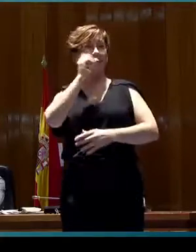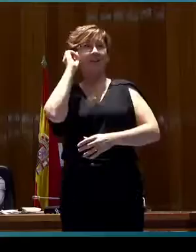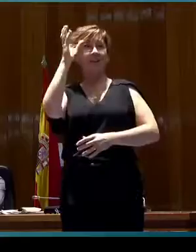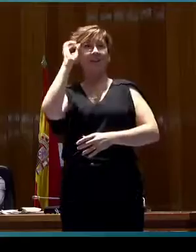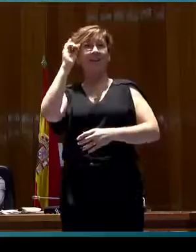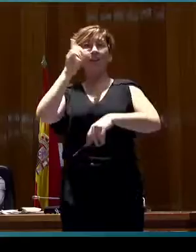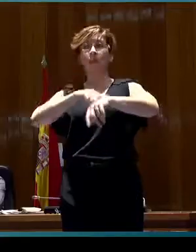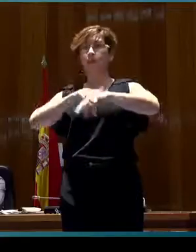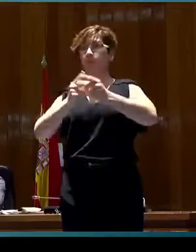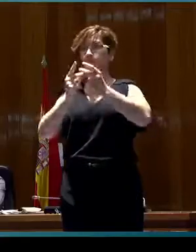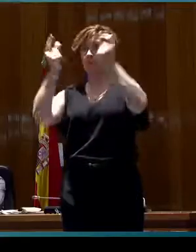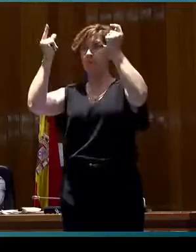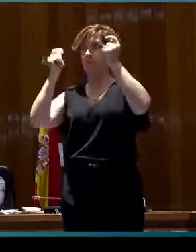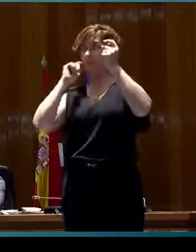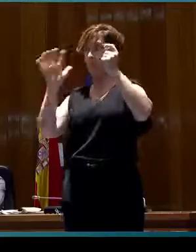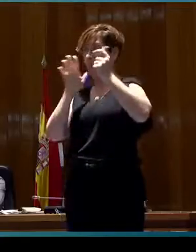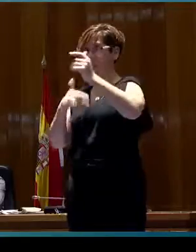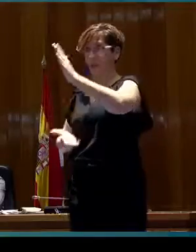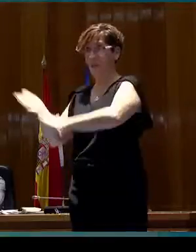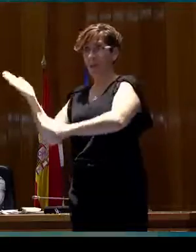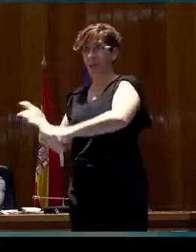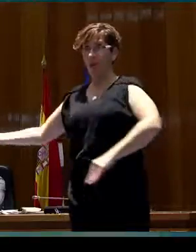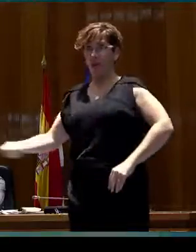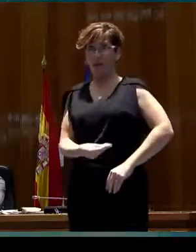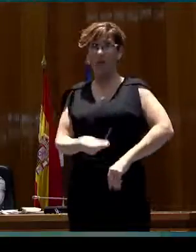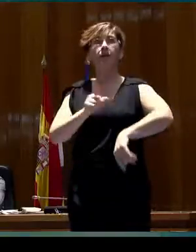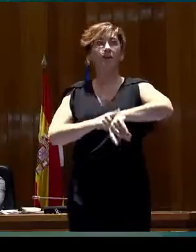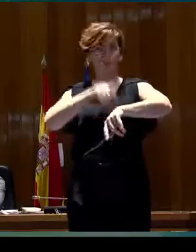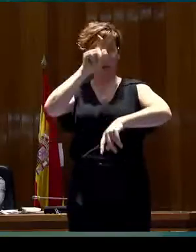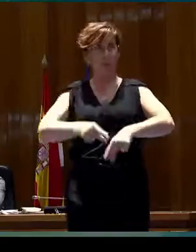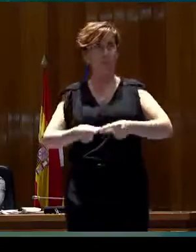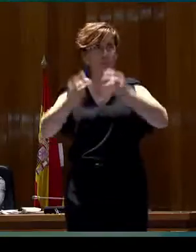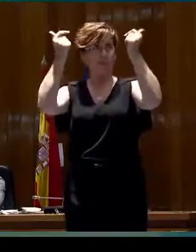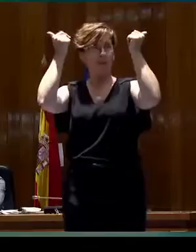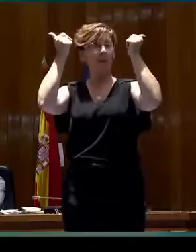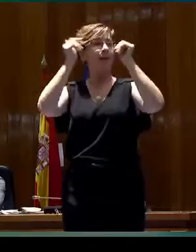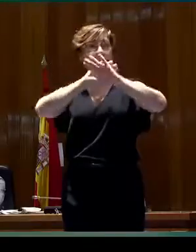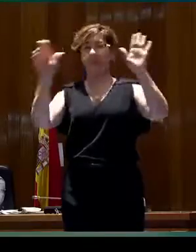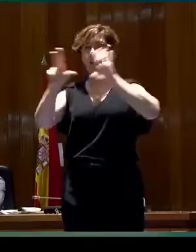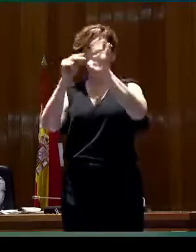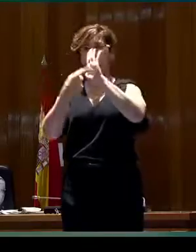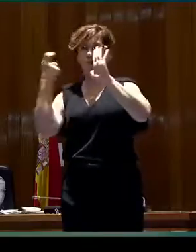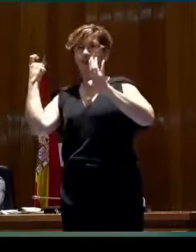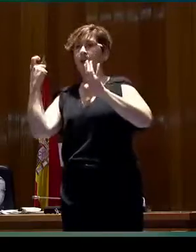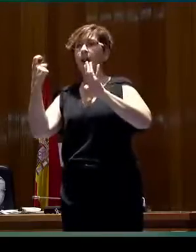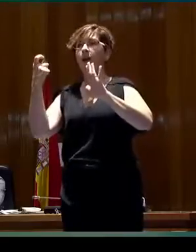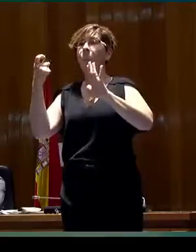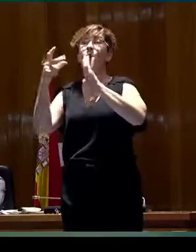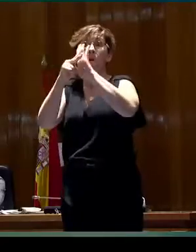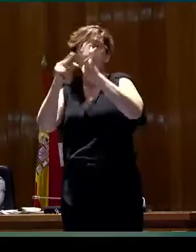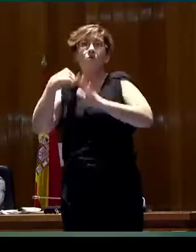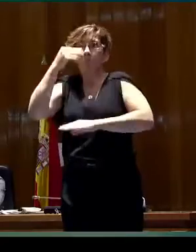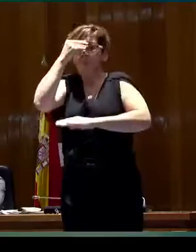tiempo se nos agotó y ahora parece también por los papelitos que ya me está pasando mi moderador, pues era un ejemplo que yo creo que es muy